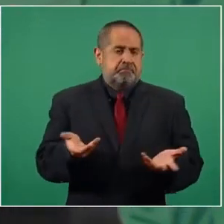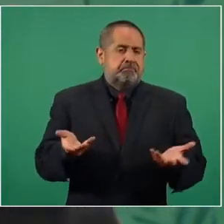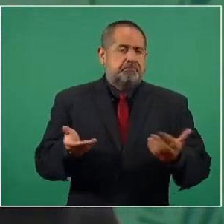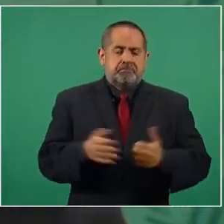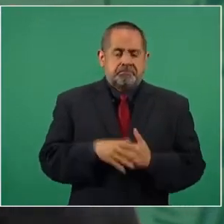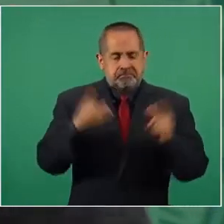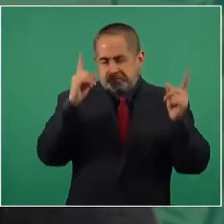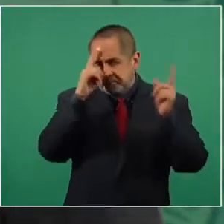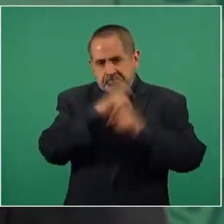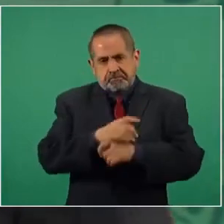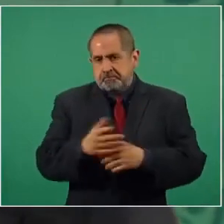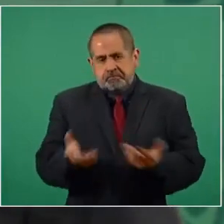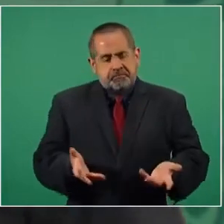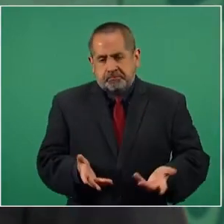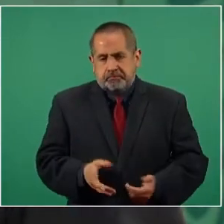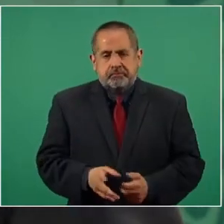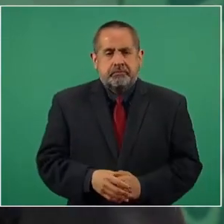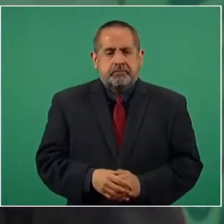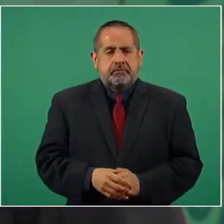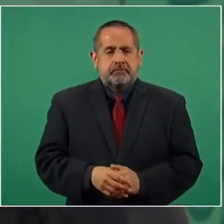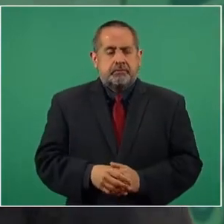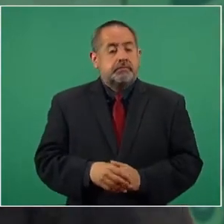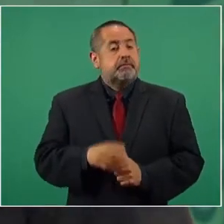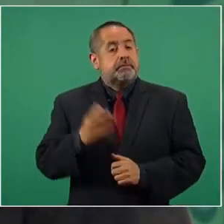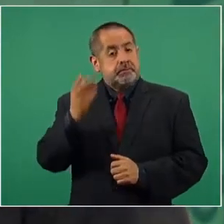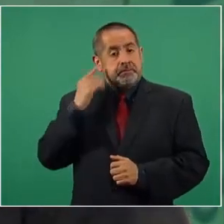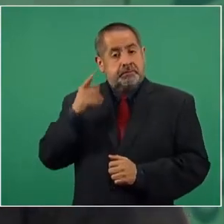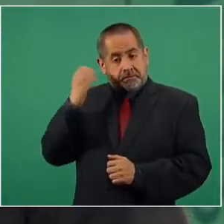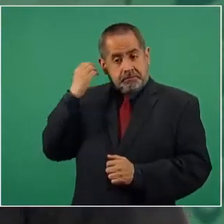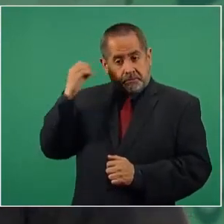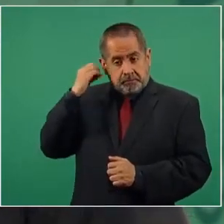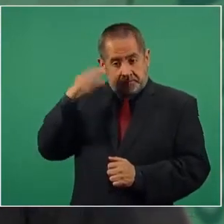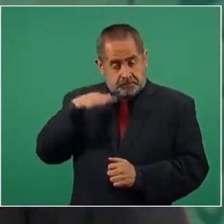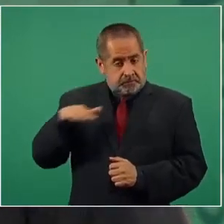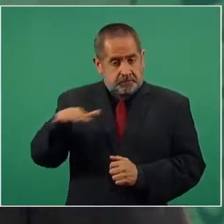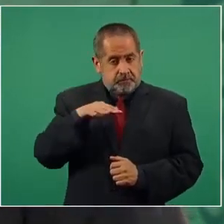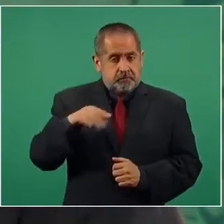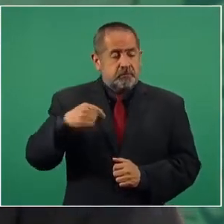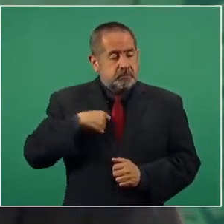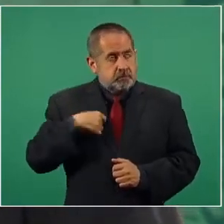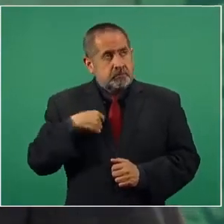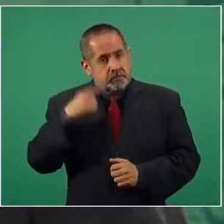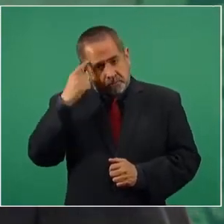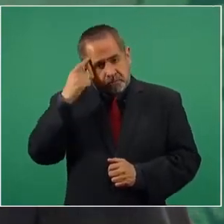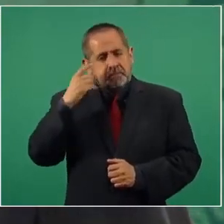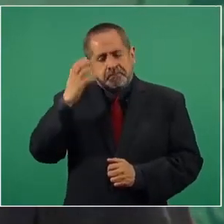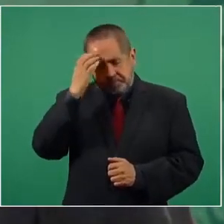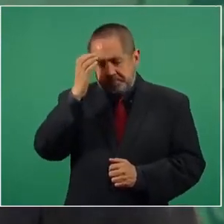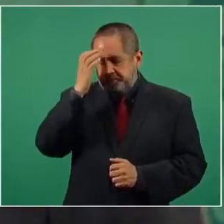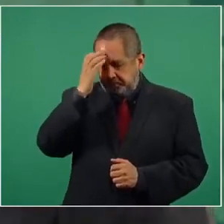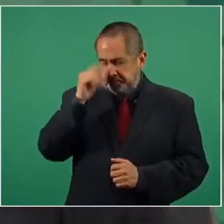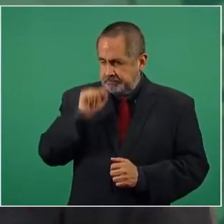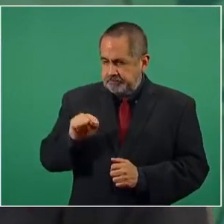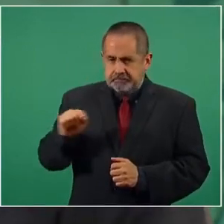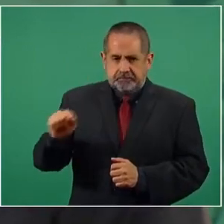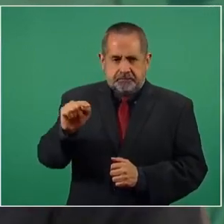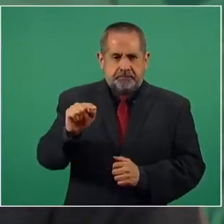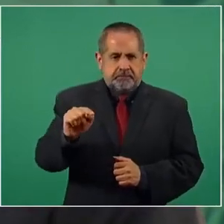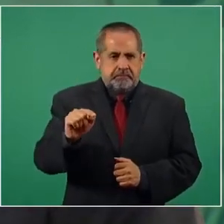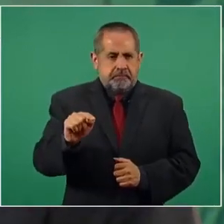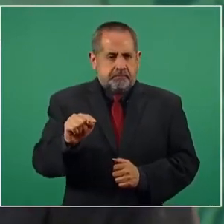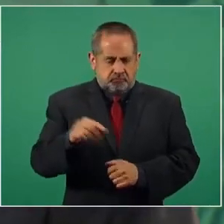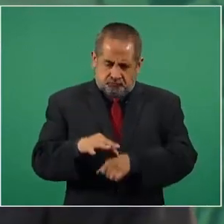es muy difícil. Ya en Oaxaca, yo conozco